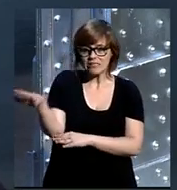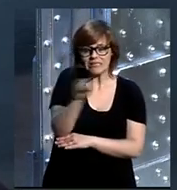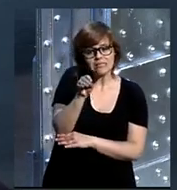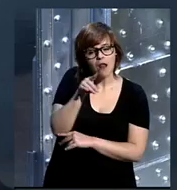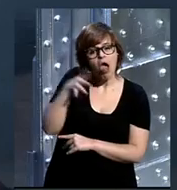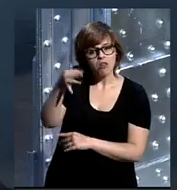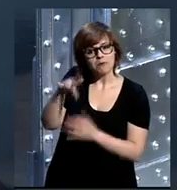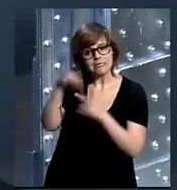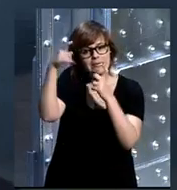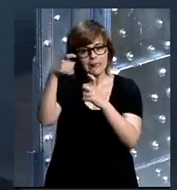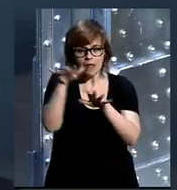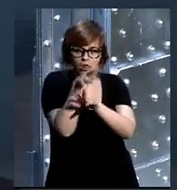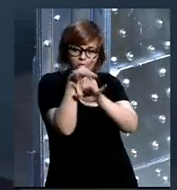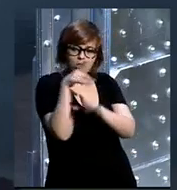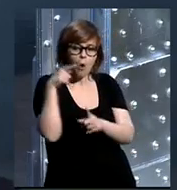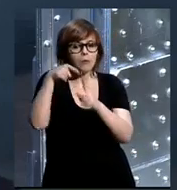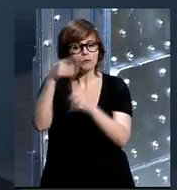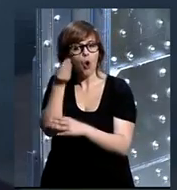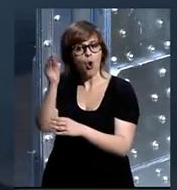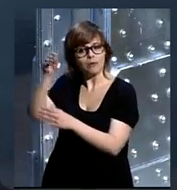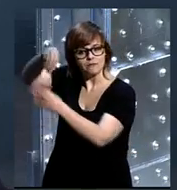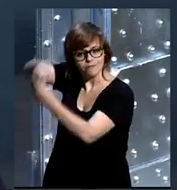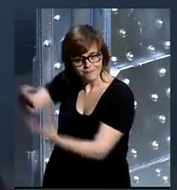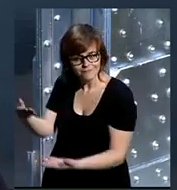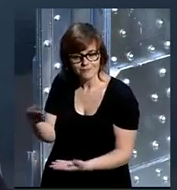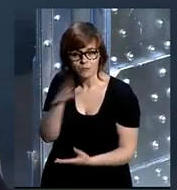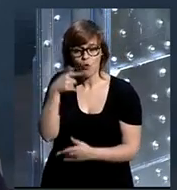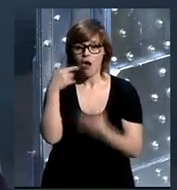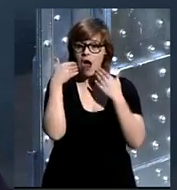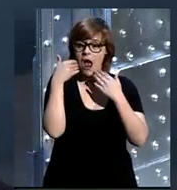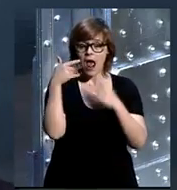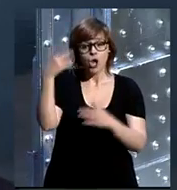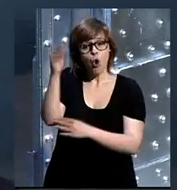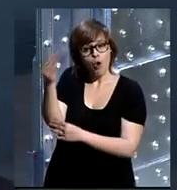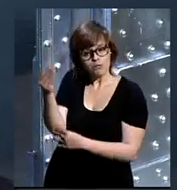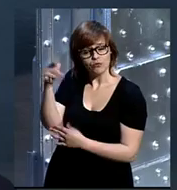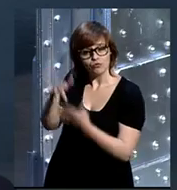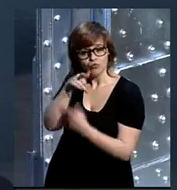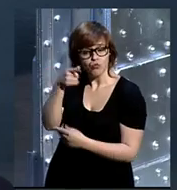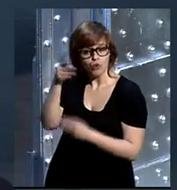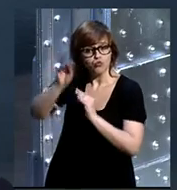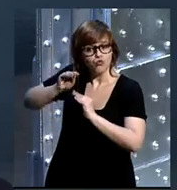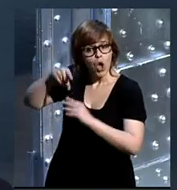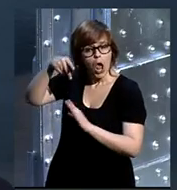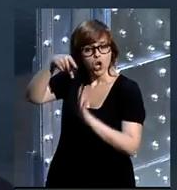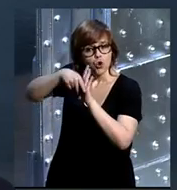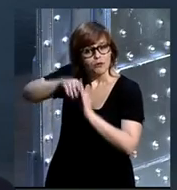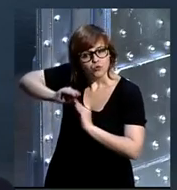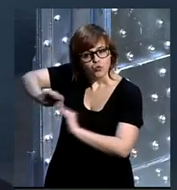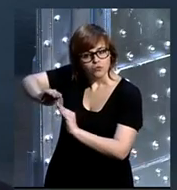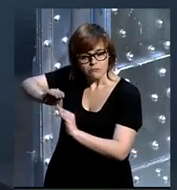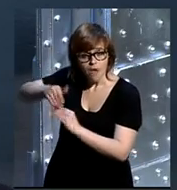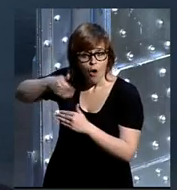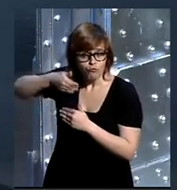usuarios los que van a acabar marcando la pauta de los niveles de consentimiento y de los niveles de exigencia de